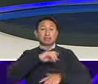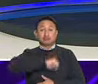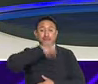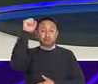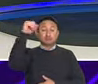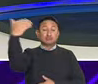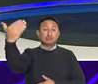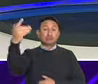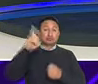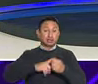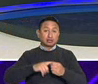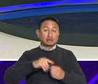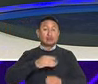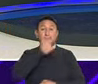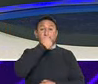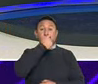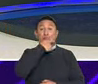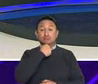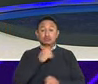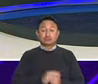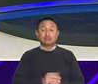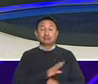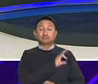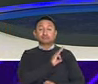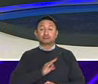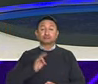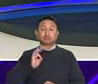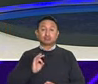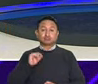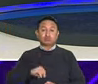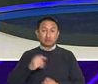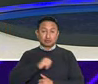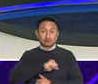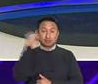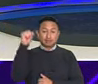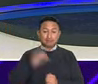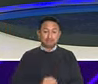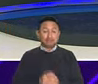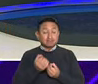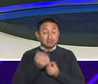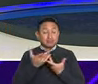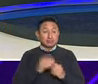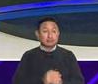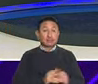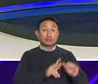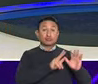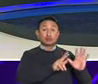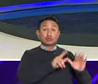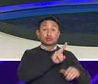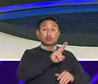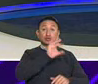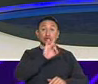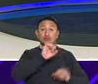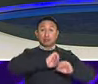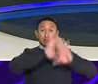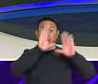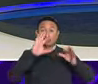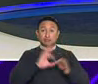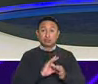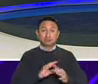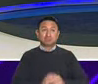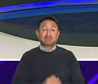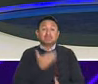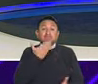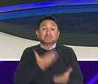para la alcaldía de Quito, Pavel Muñoz, y para la prefectura de Pichincha, Paola Pavón. Esa es la información cuando son 8 de la mañana con 28 minutos, compañeros.